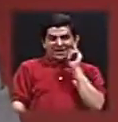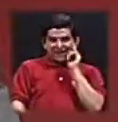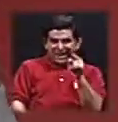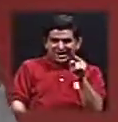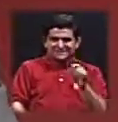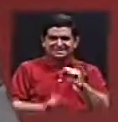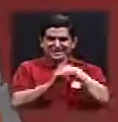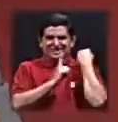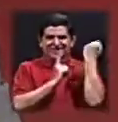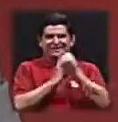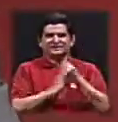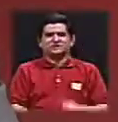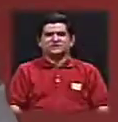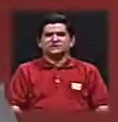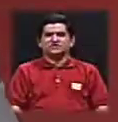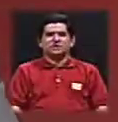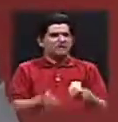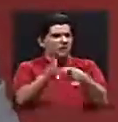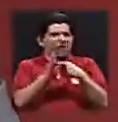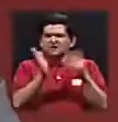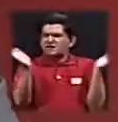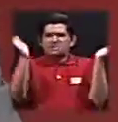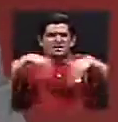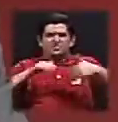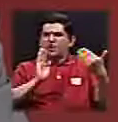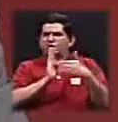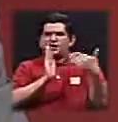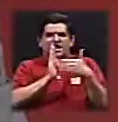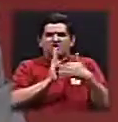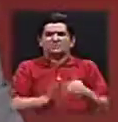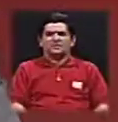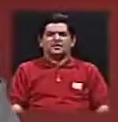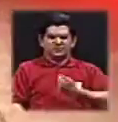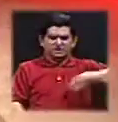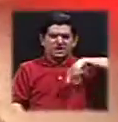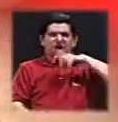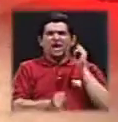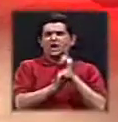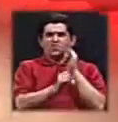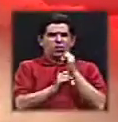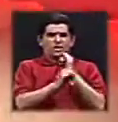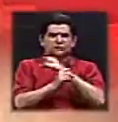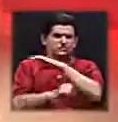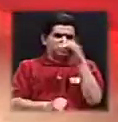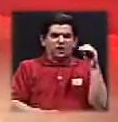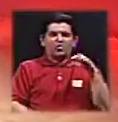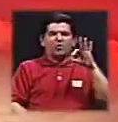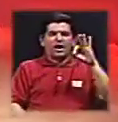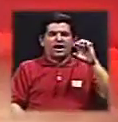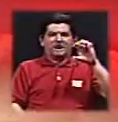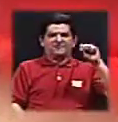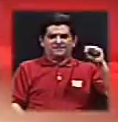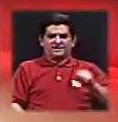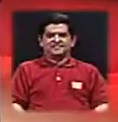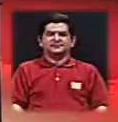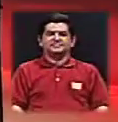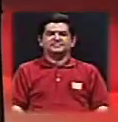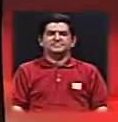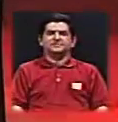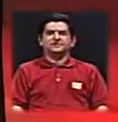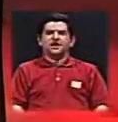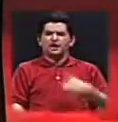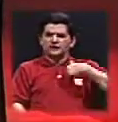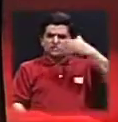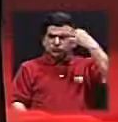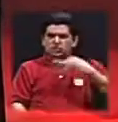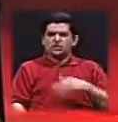el aspecto. Por lo tanto, no hay ninguna condición que afecte los recursos de nuestra institución ni afecte el FES, ¿verdad? Tengo entendido que es